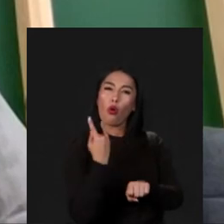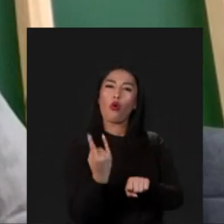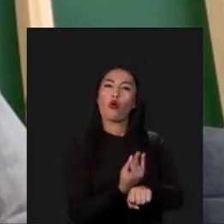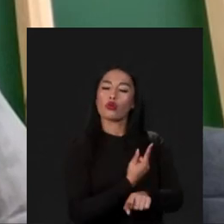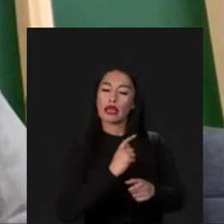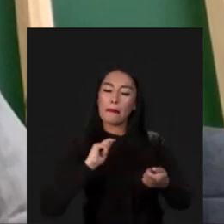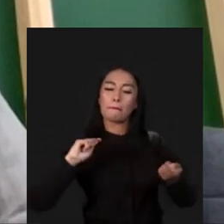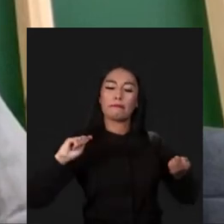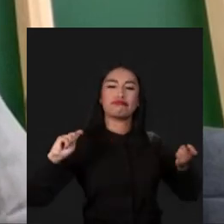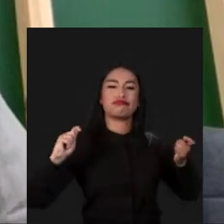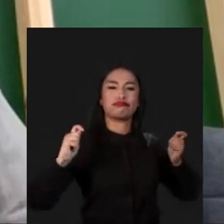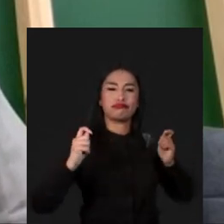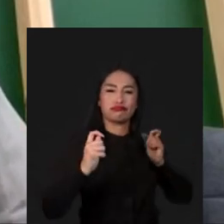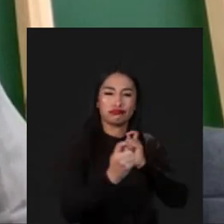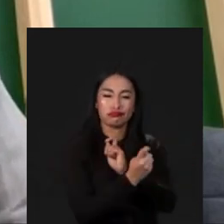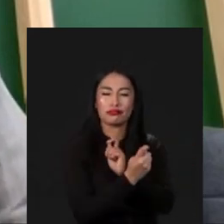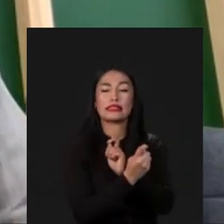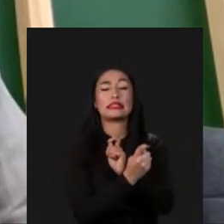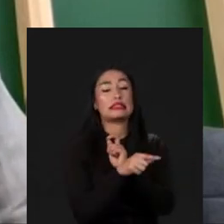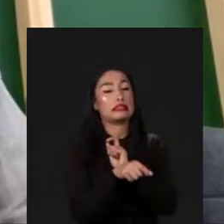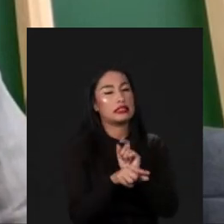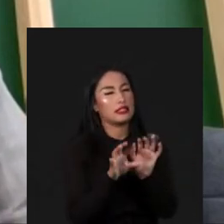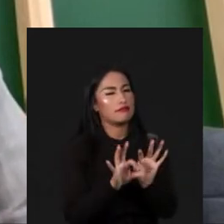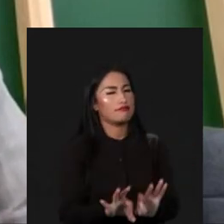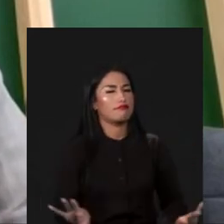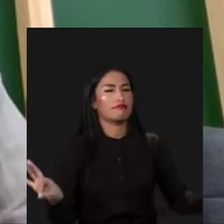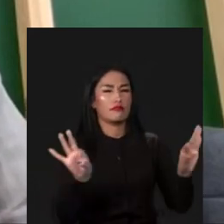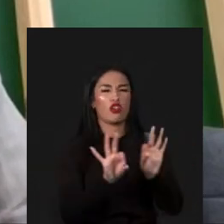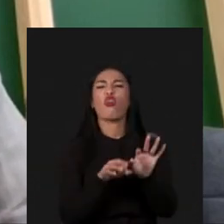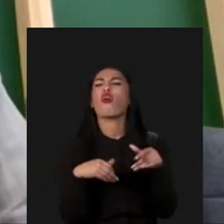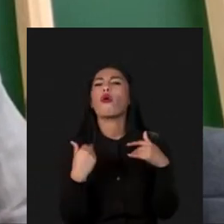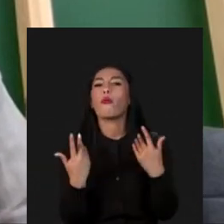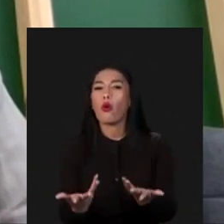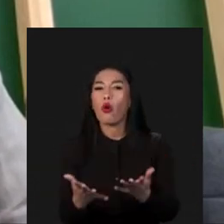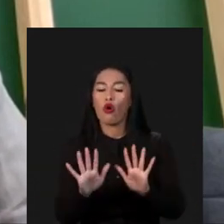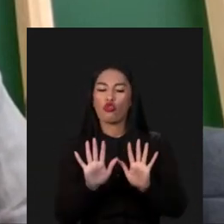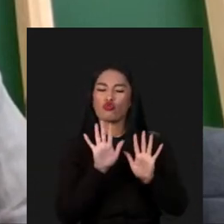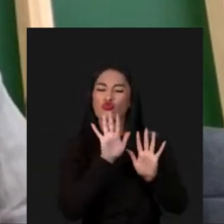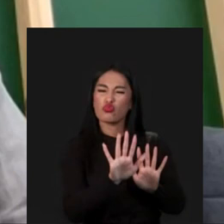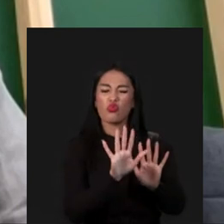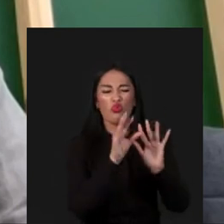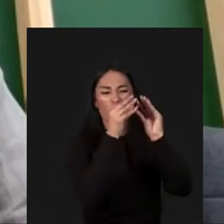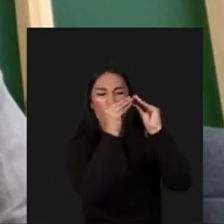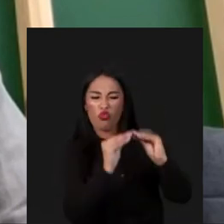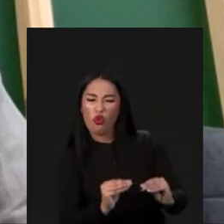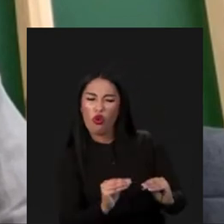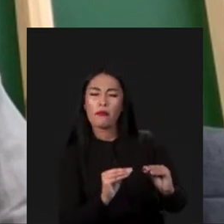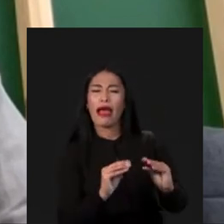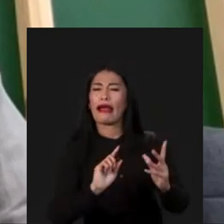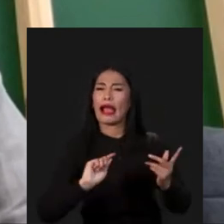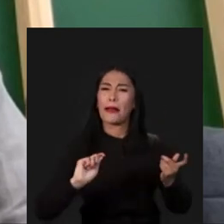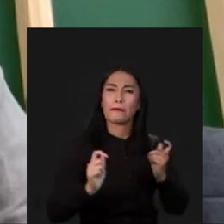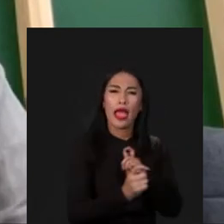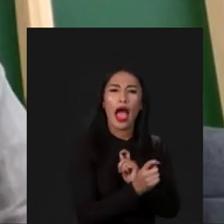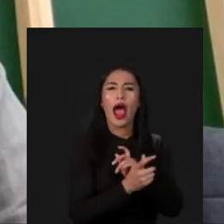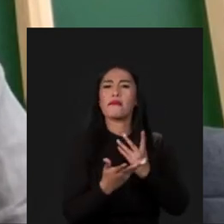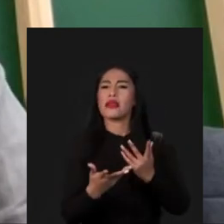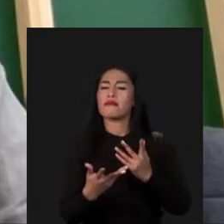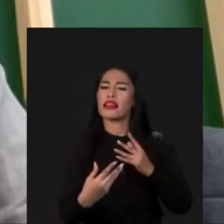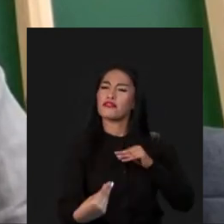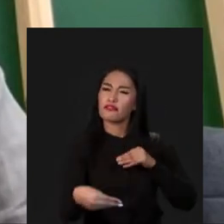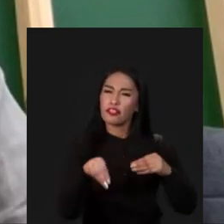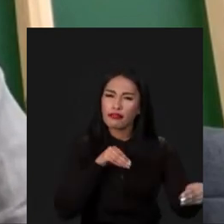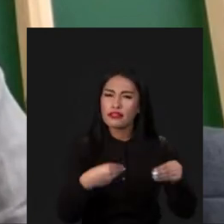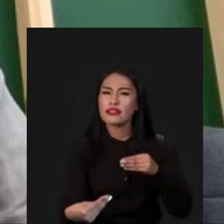transformación importante. ¿Cómo? Pues cambiando su estructura, haciéndose más permeable,